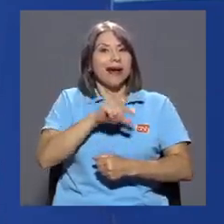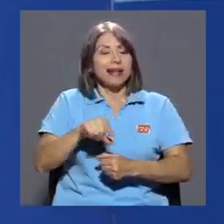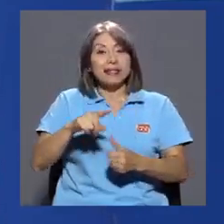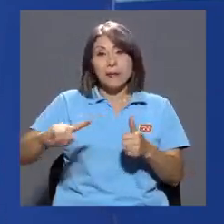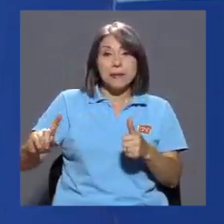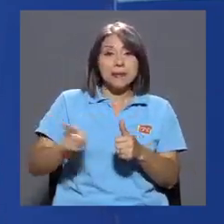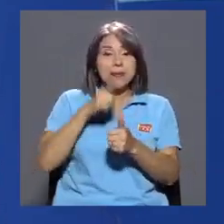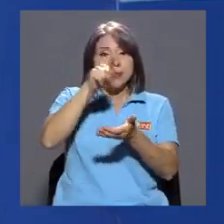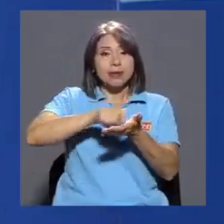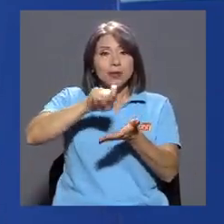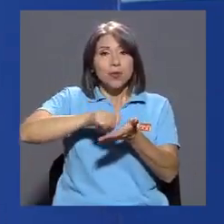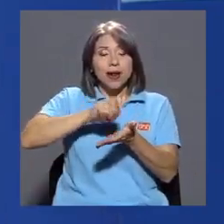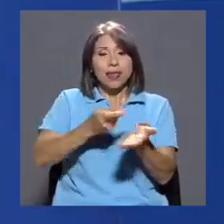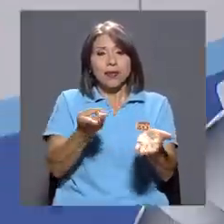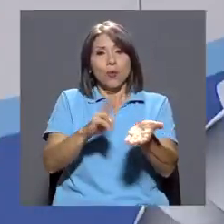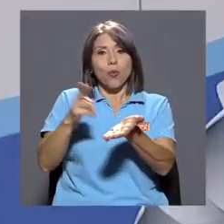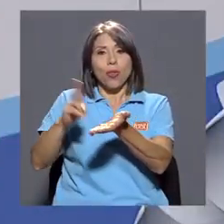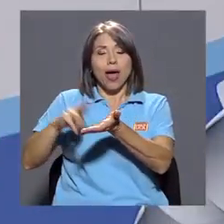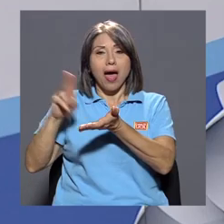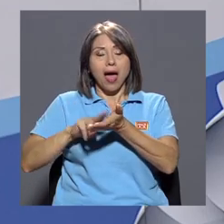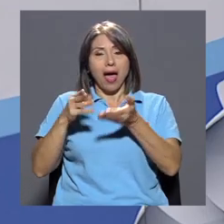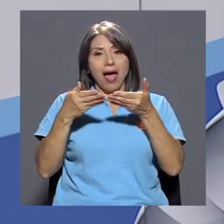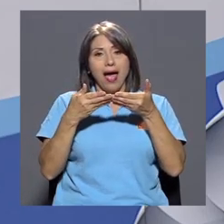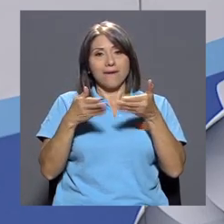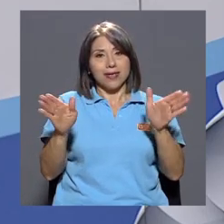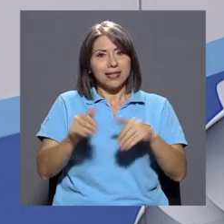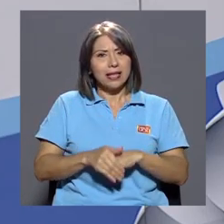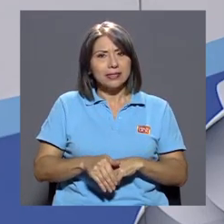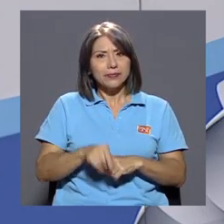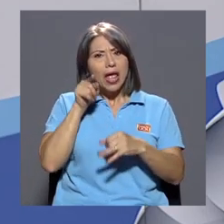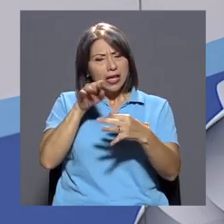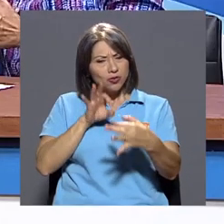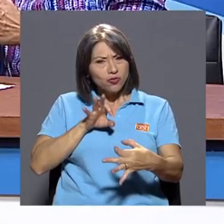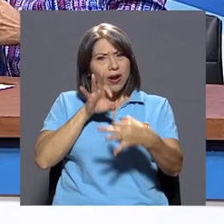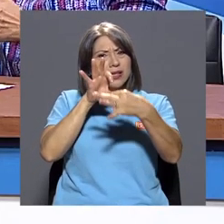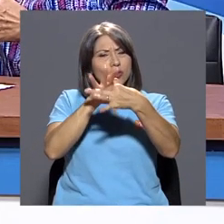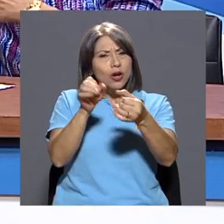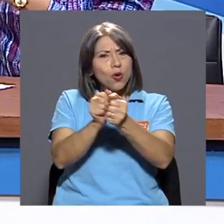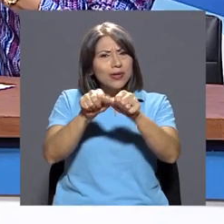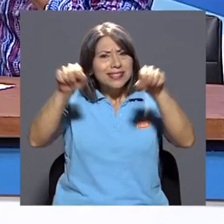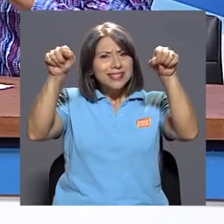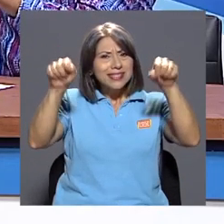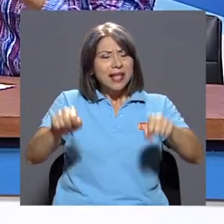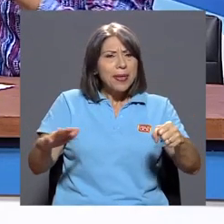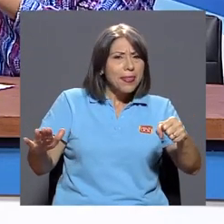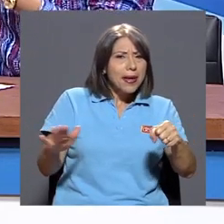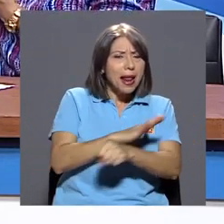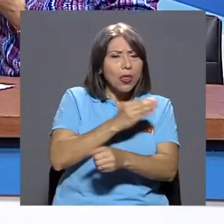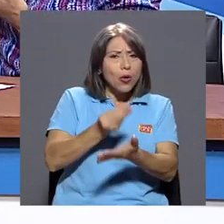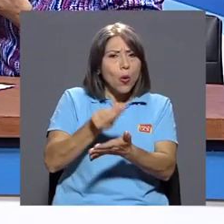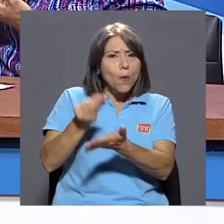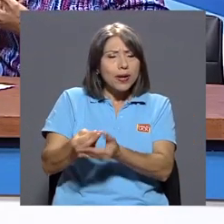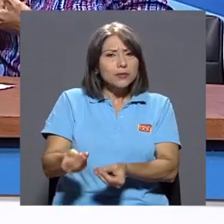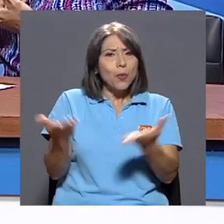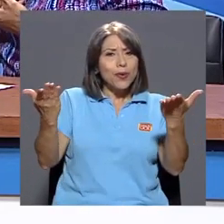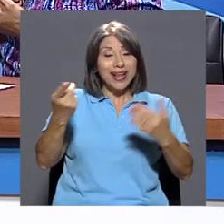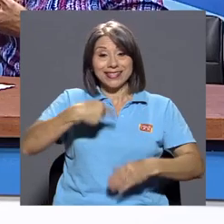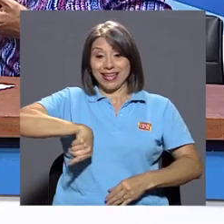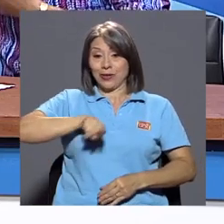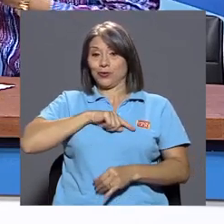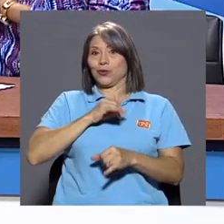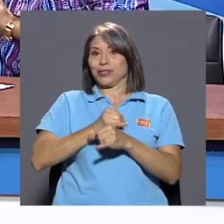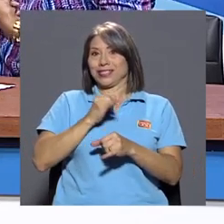Contrataciones Abiertas. Esto tiene que ver, tiene relación con el sistema integrado de compras públicas que nosotros las instituciones